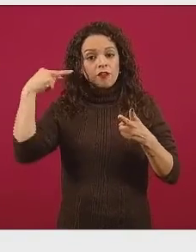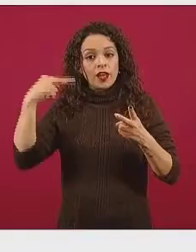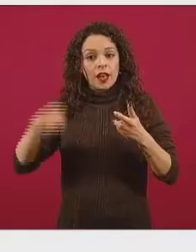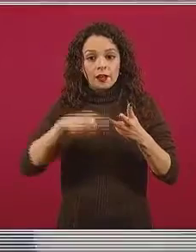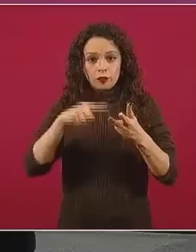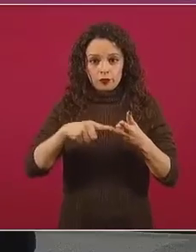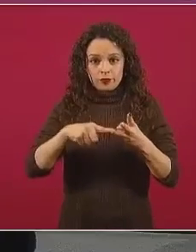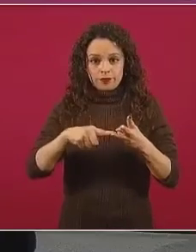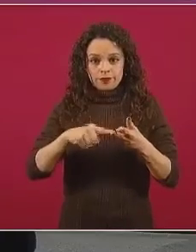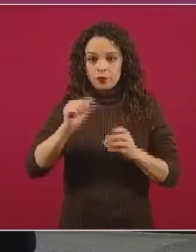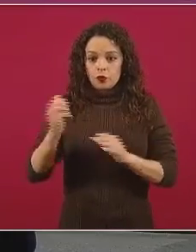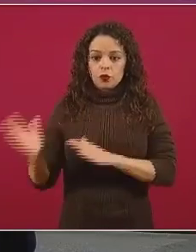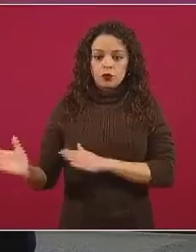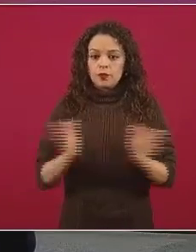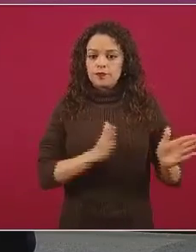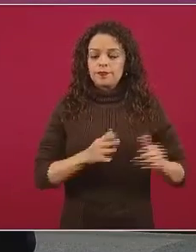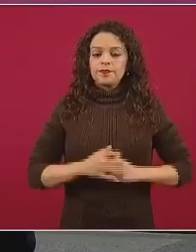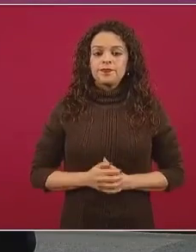La siguiente, por favor.